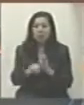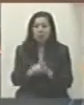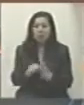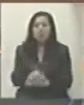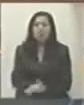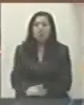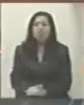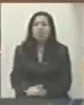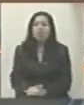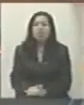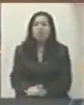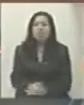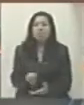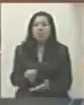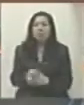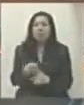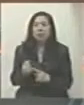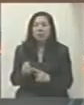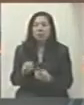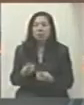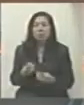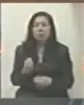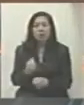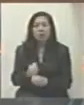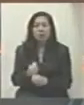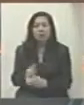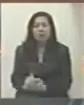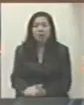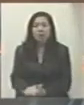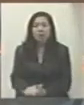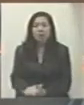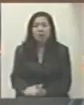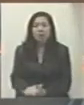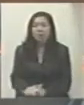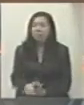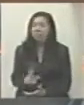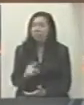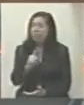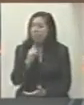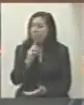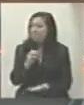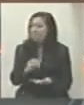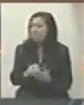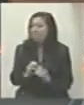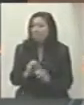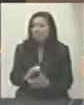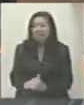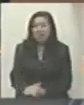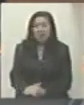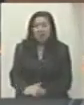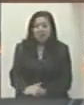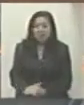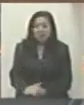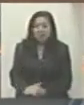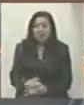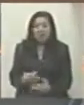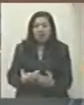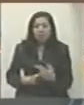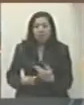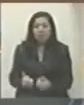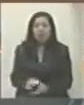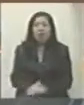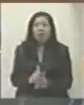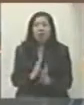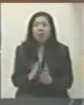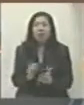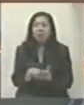es la deuda social por materia laboral. No está claro ni evidente. Aquí más bien se está reformulando un